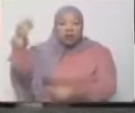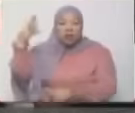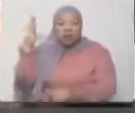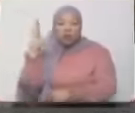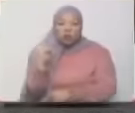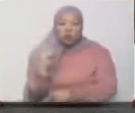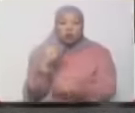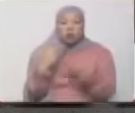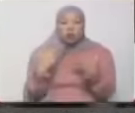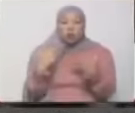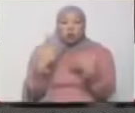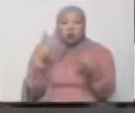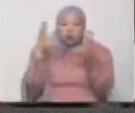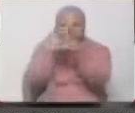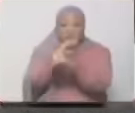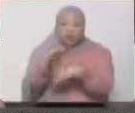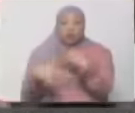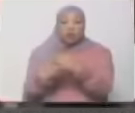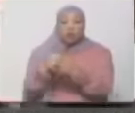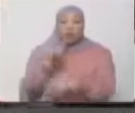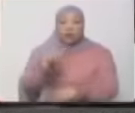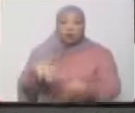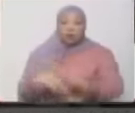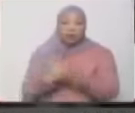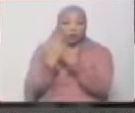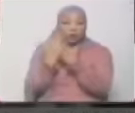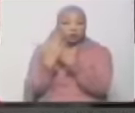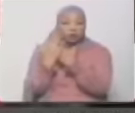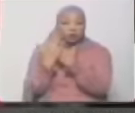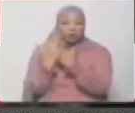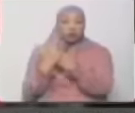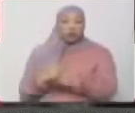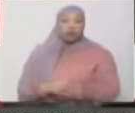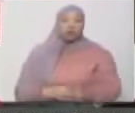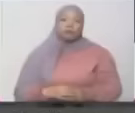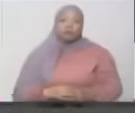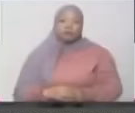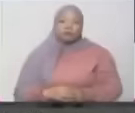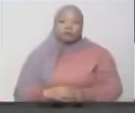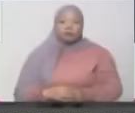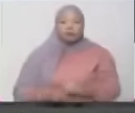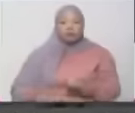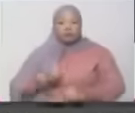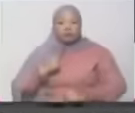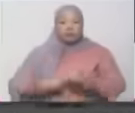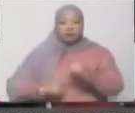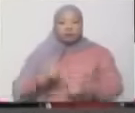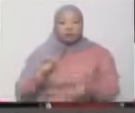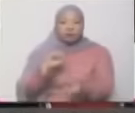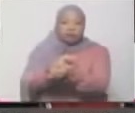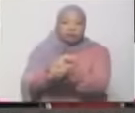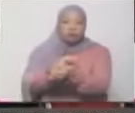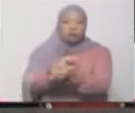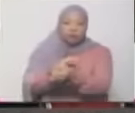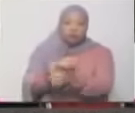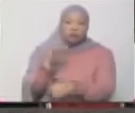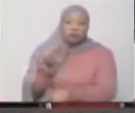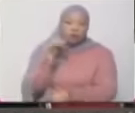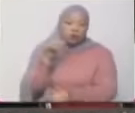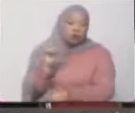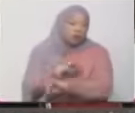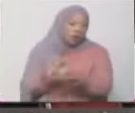las 8 de la noche hasta las 2 de la mañana. Se fueron caminando. ¿Eh? Ya están detenidos. Ajá, Diosdado me da la buena noticia